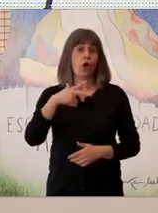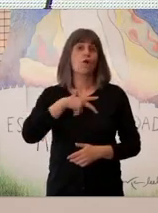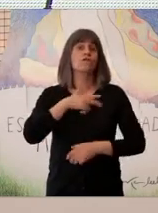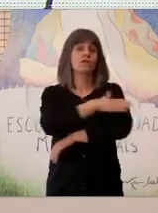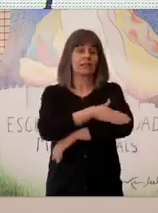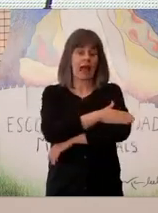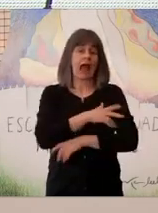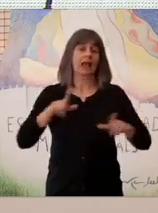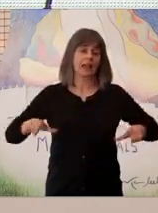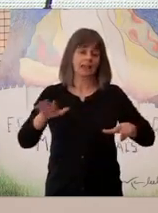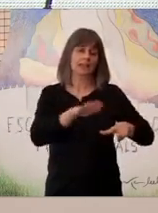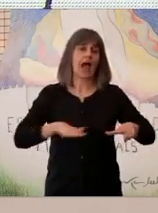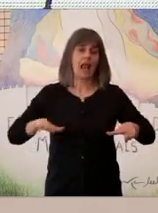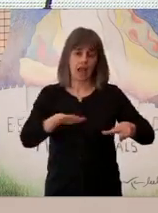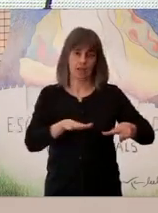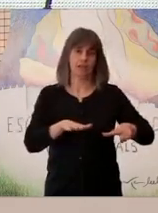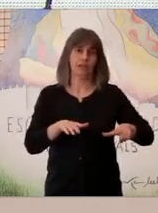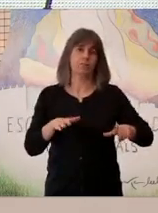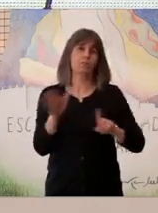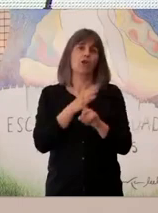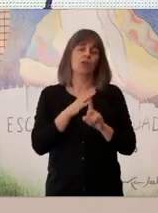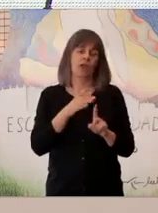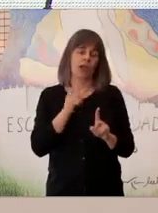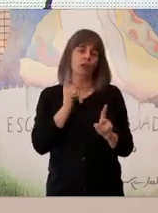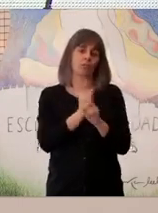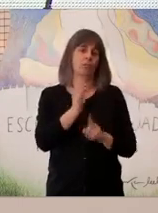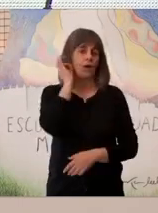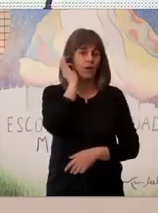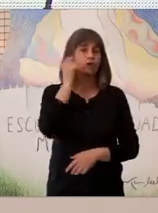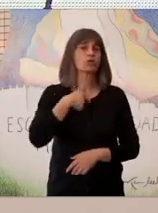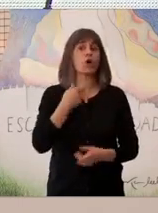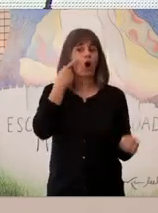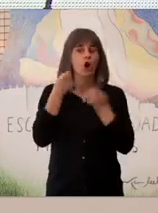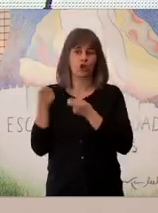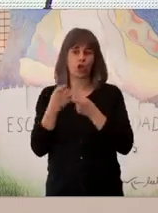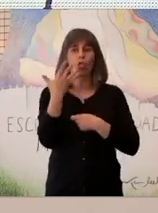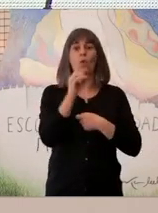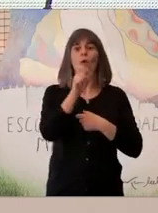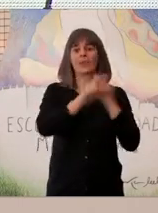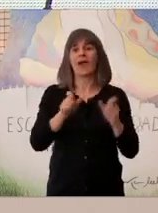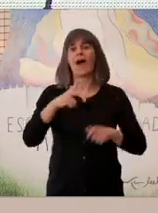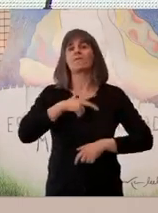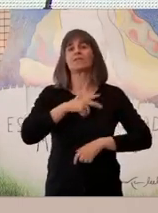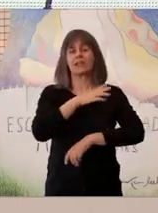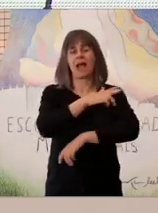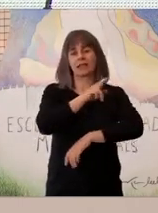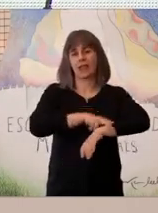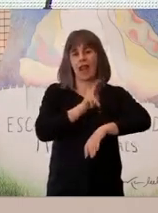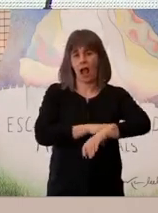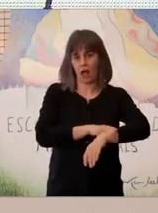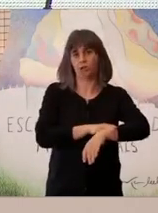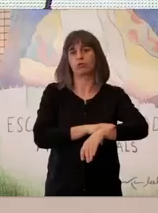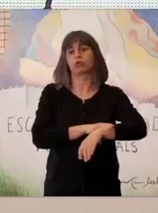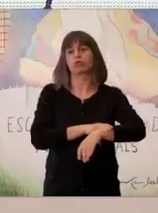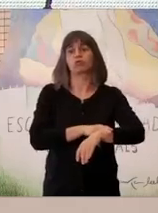contra la violencia sobre la mujer, coordino a 50 fiscales delegados en toda España, a 28 fiscales delegados de área, que son los pueblos